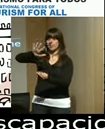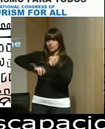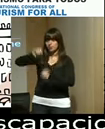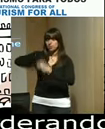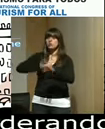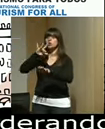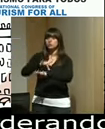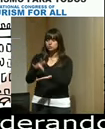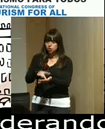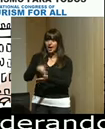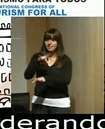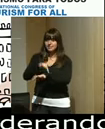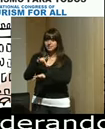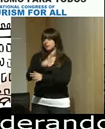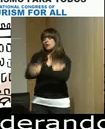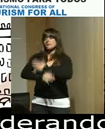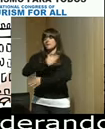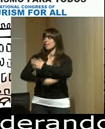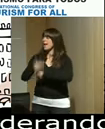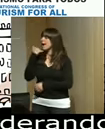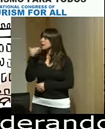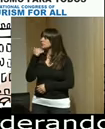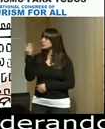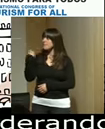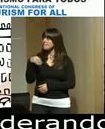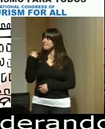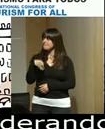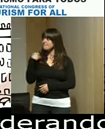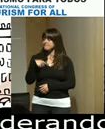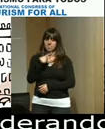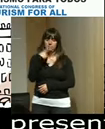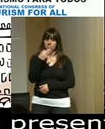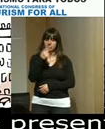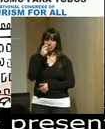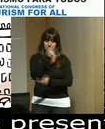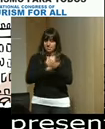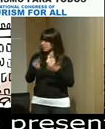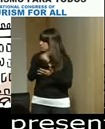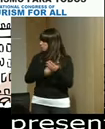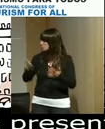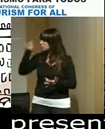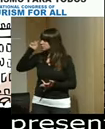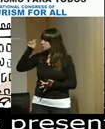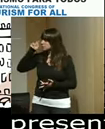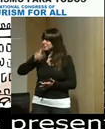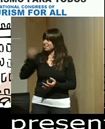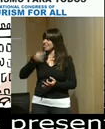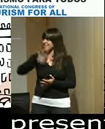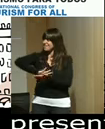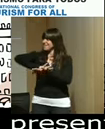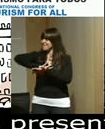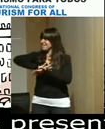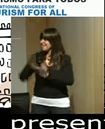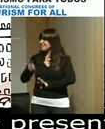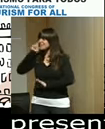población y globalizarse bajo el concepto de diseño para todos. Si nos centramos en los productos del turismo... yo que se